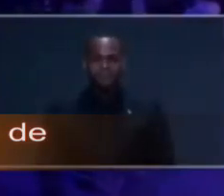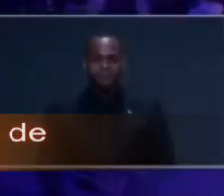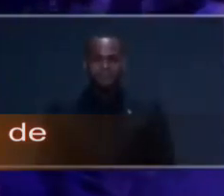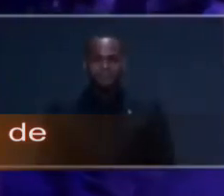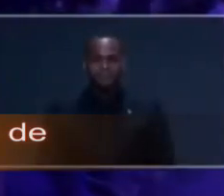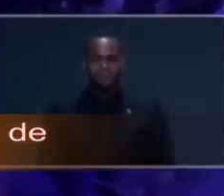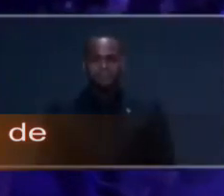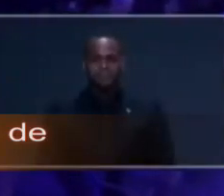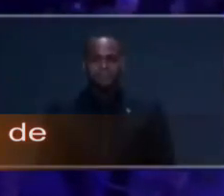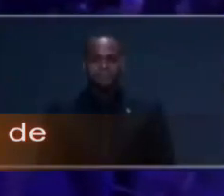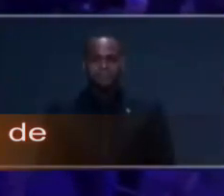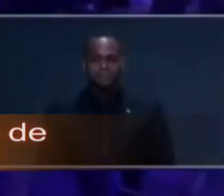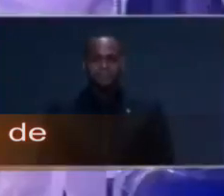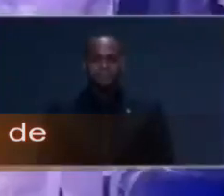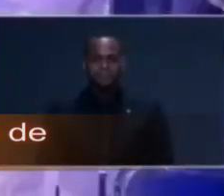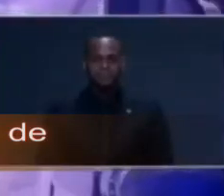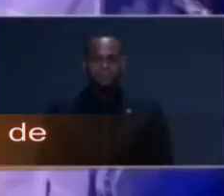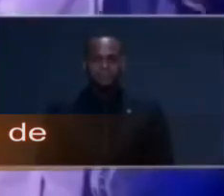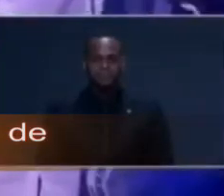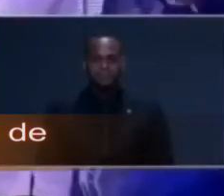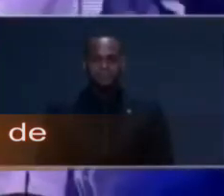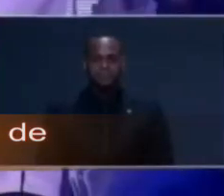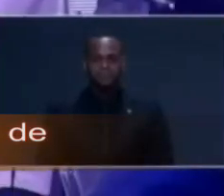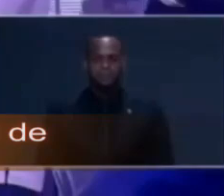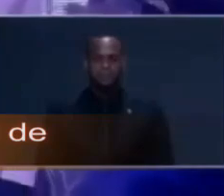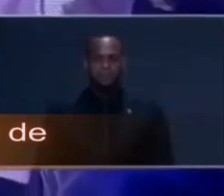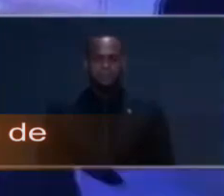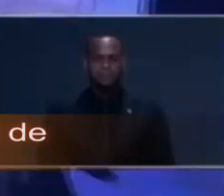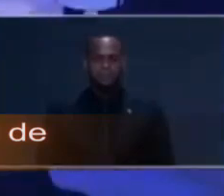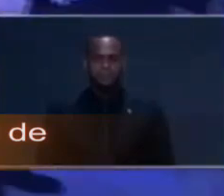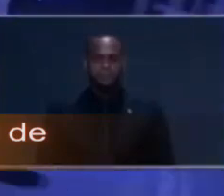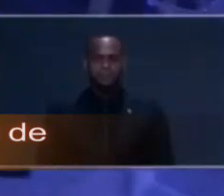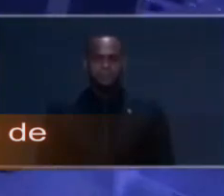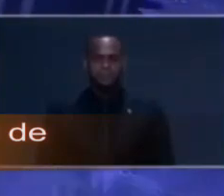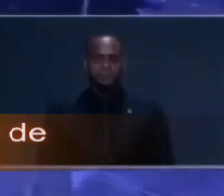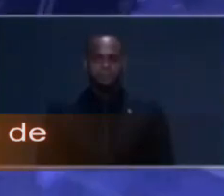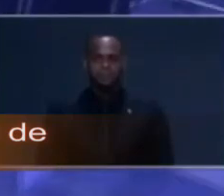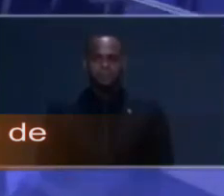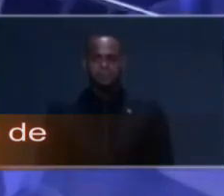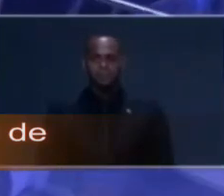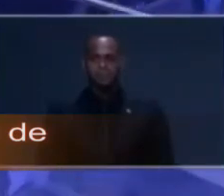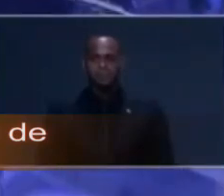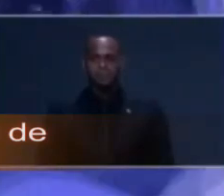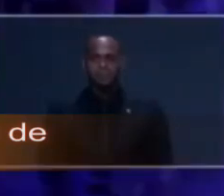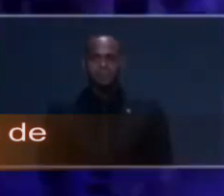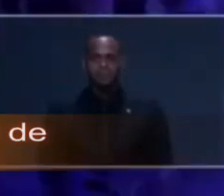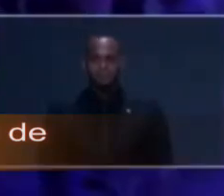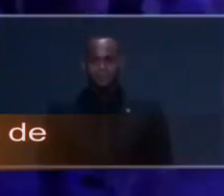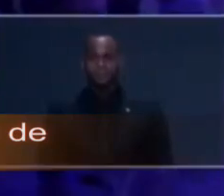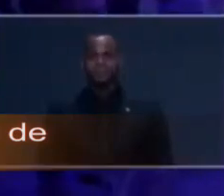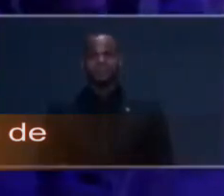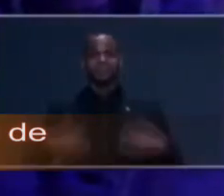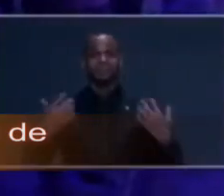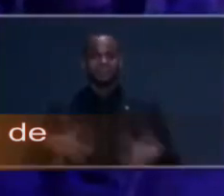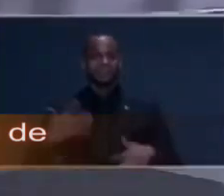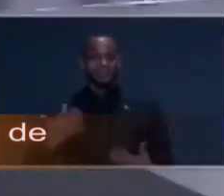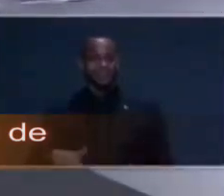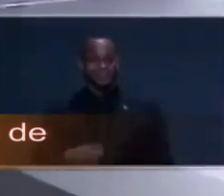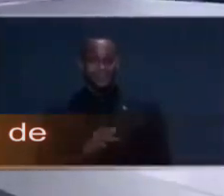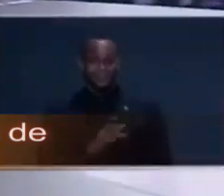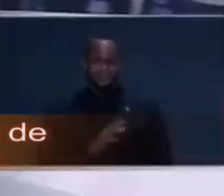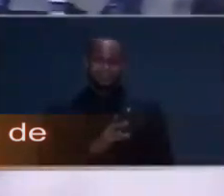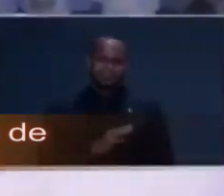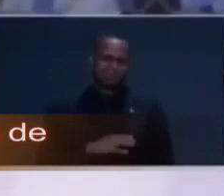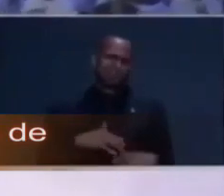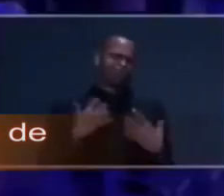semanas atrás el anuncio del logo-marca país causó controversia la polémica en torno al nuevo logotipo elegido para representar a